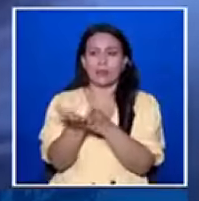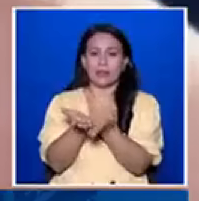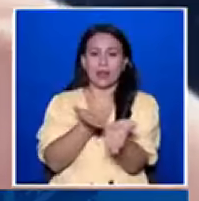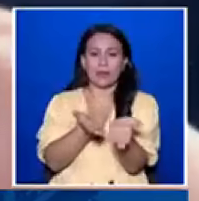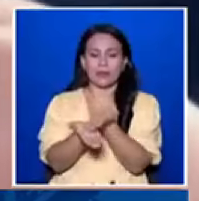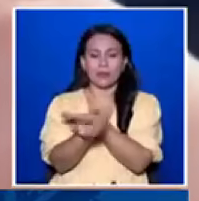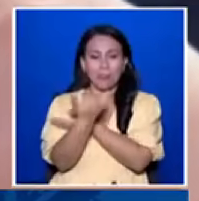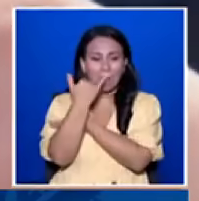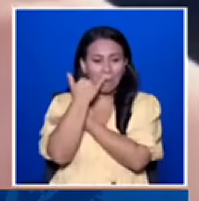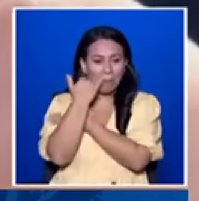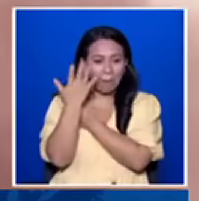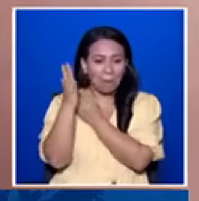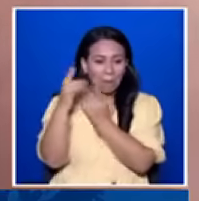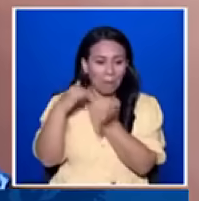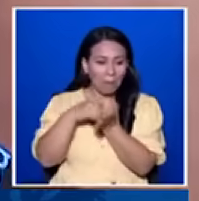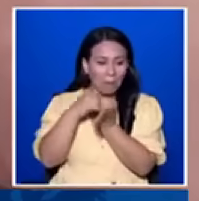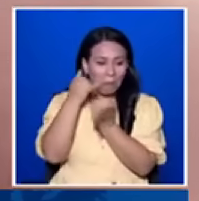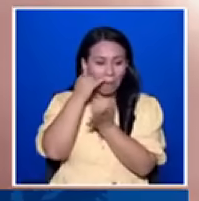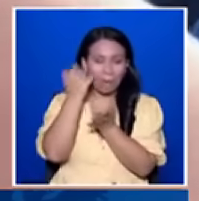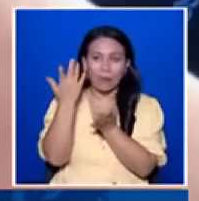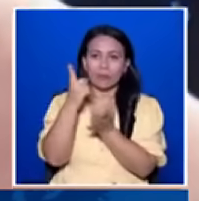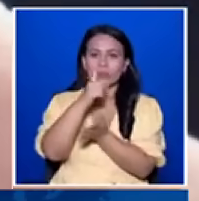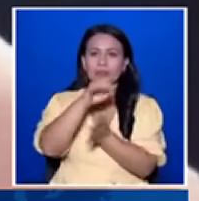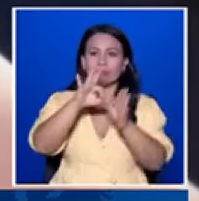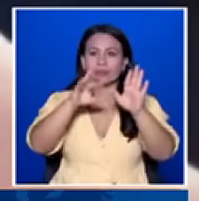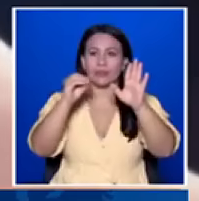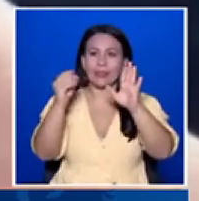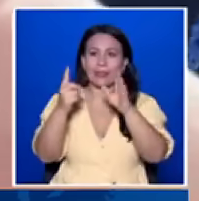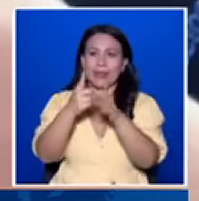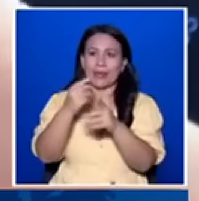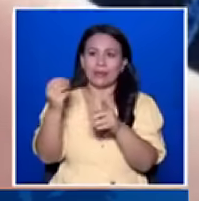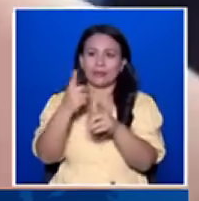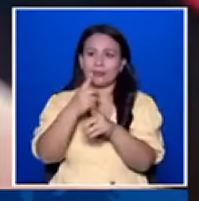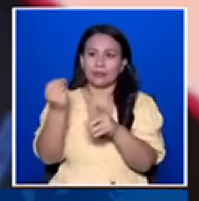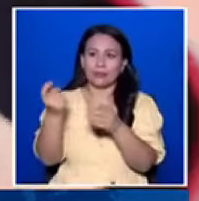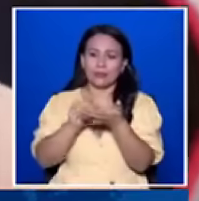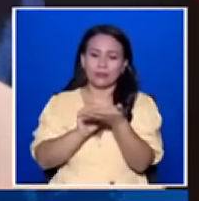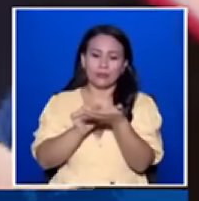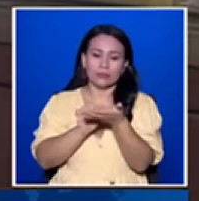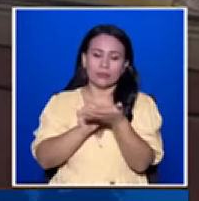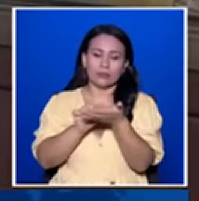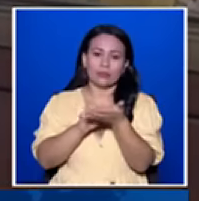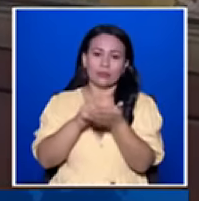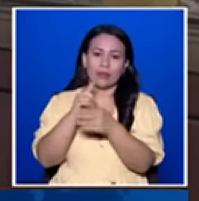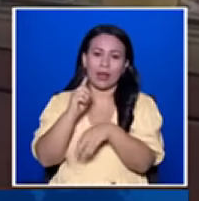telefónico. Él se conecta al 1-800-100-100